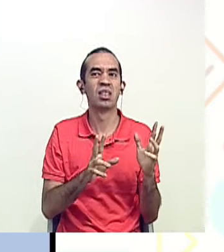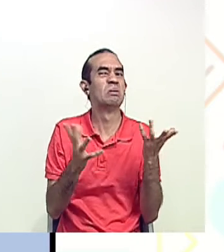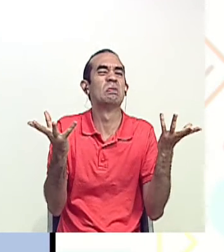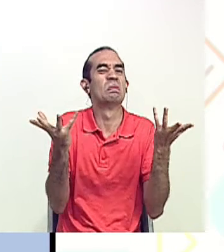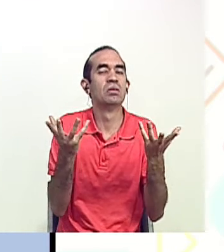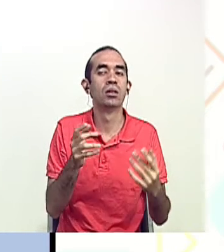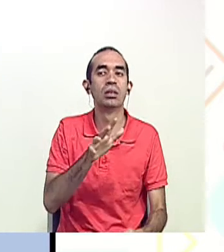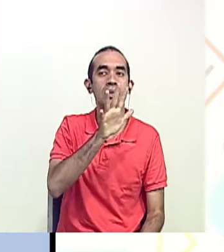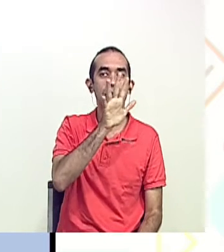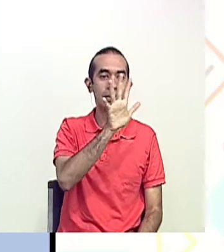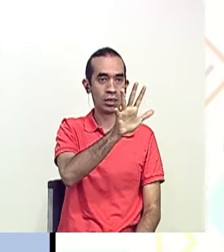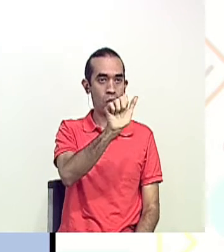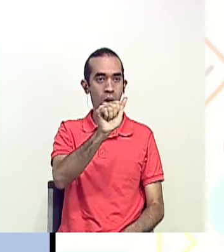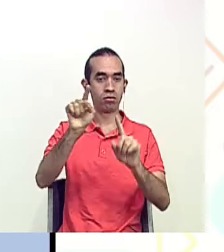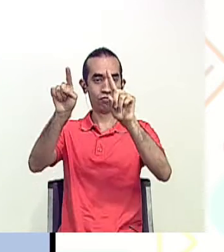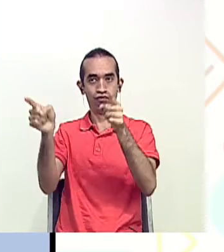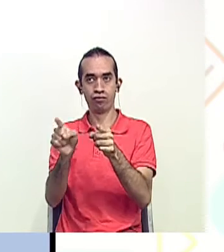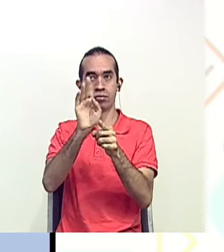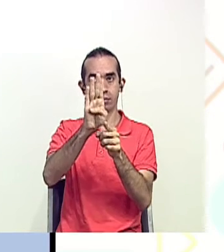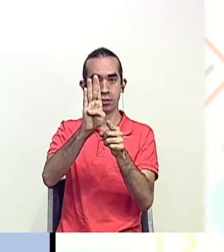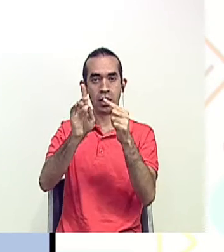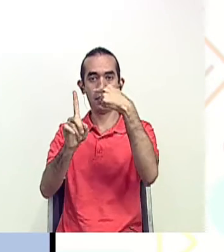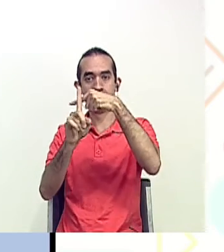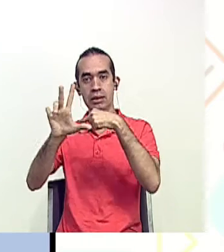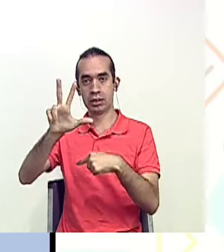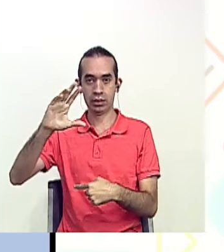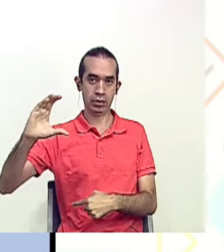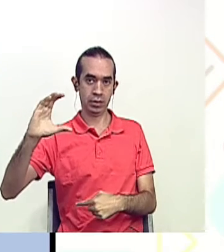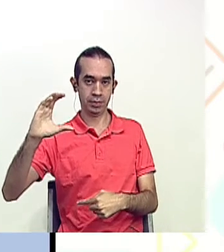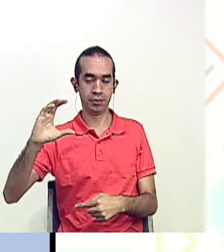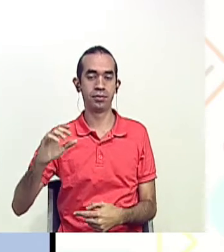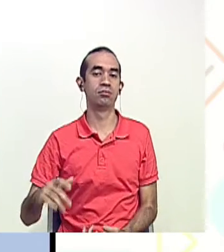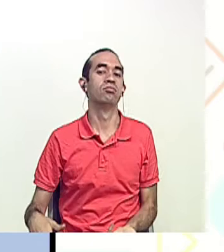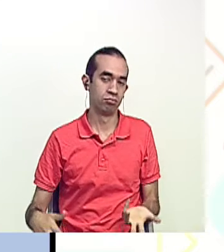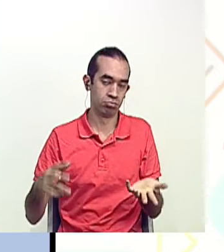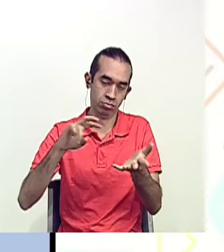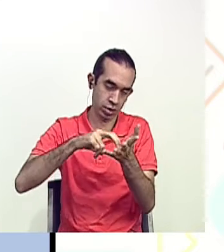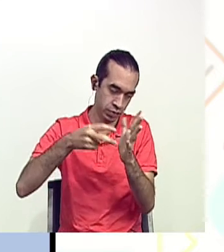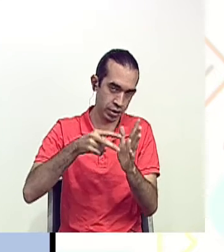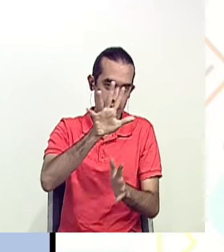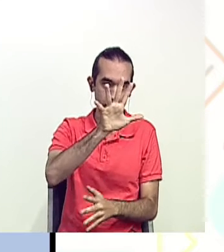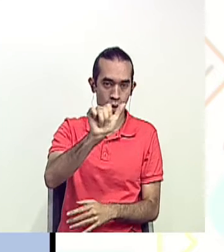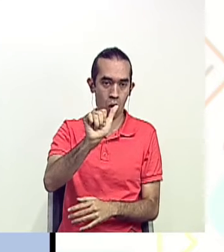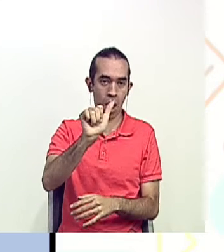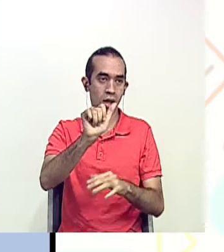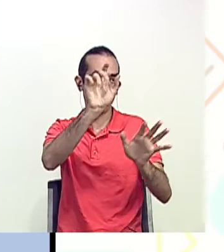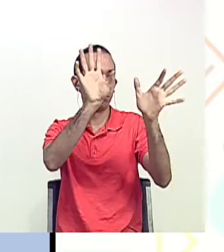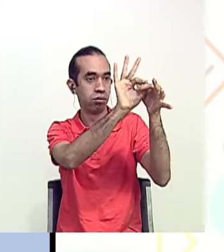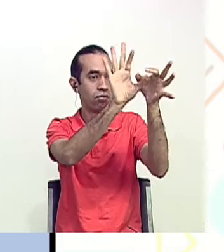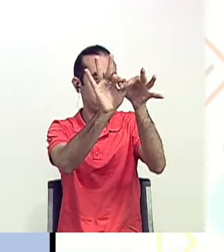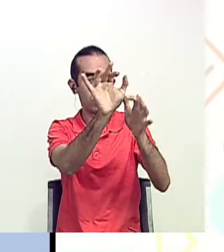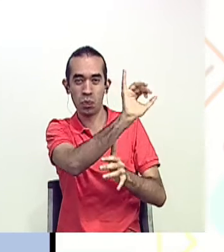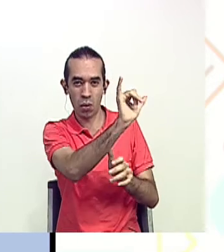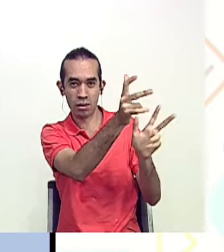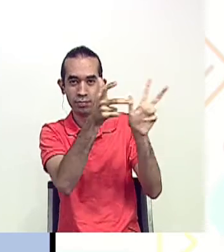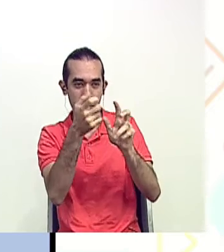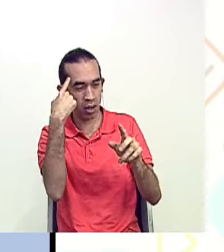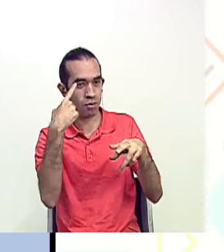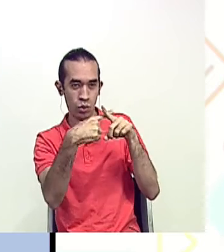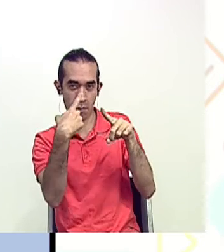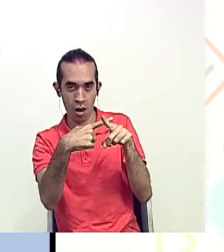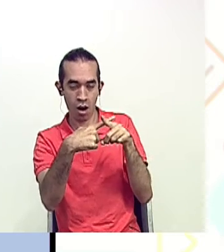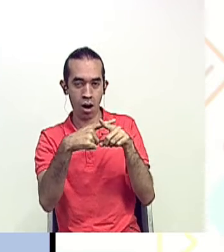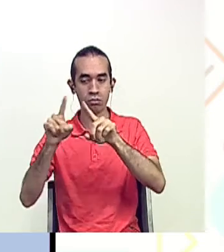por b más 13. El factor común es 5a y el resultado de dividir la